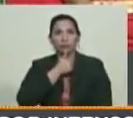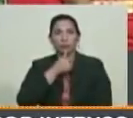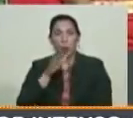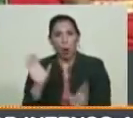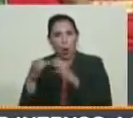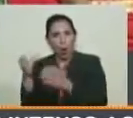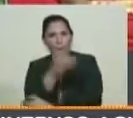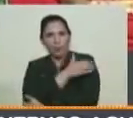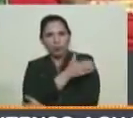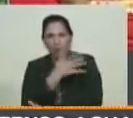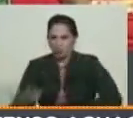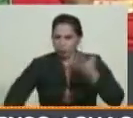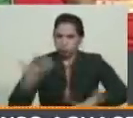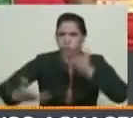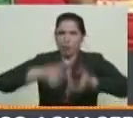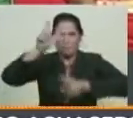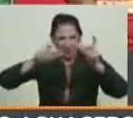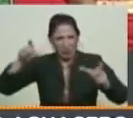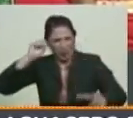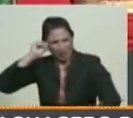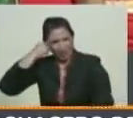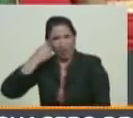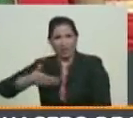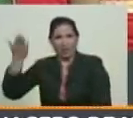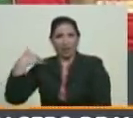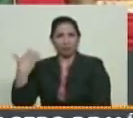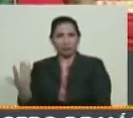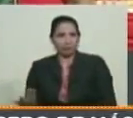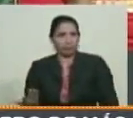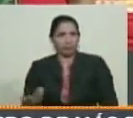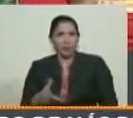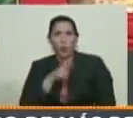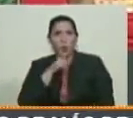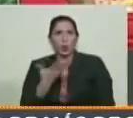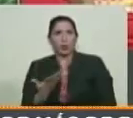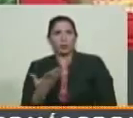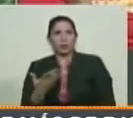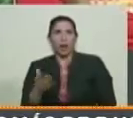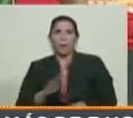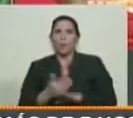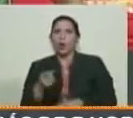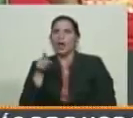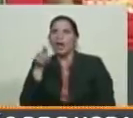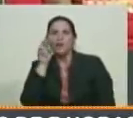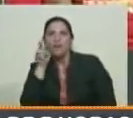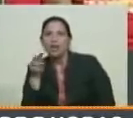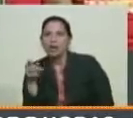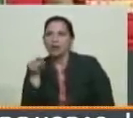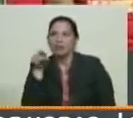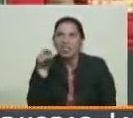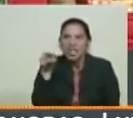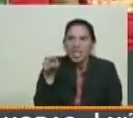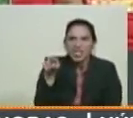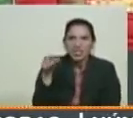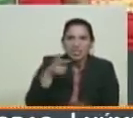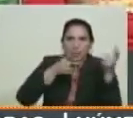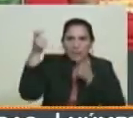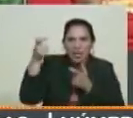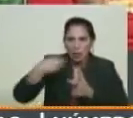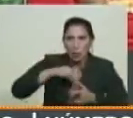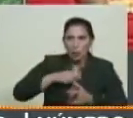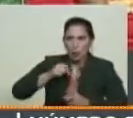haya quemado seres humanos vivos solo porque parecían ser chavistas. Una